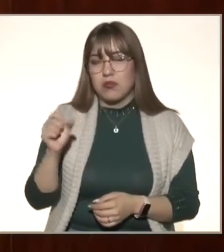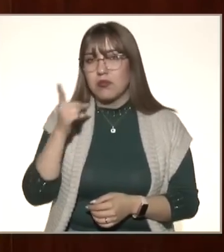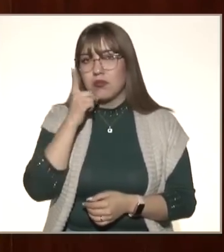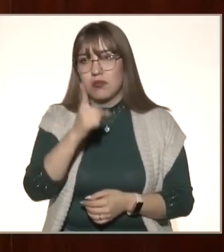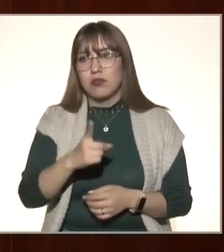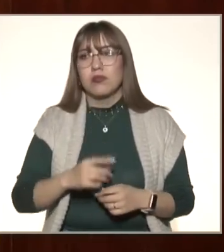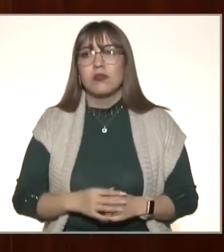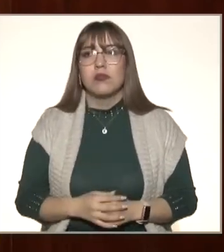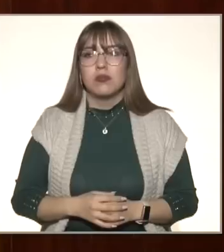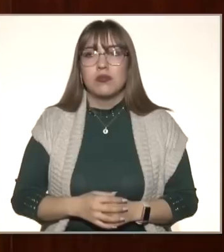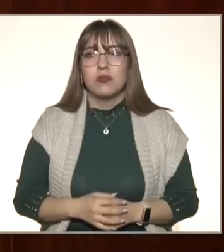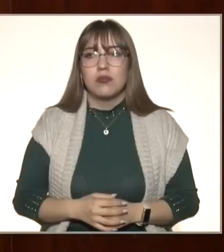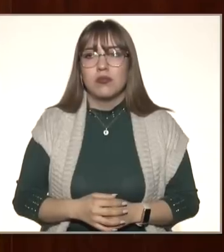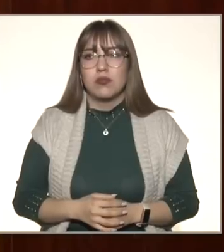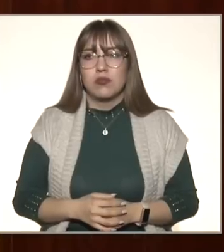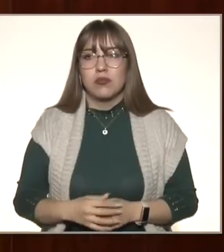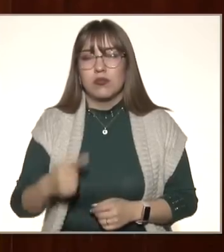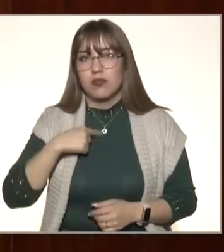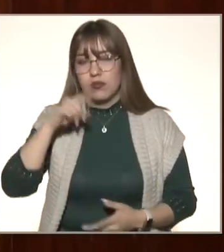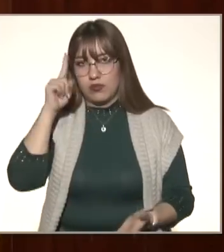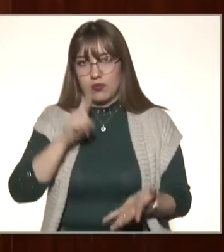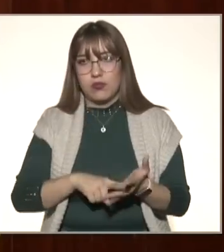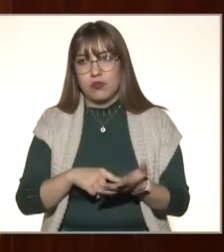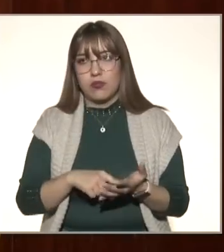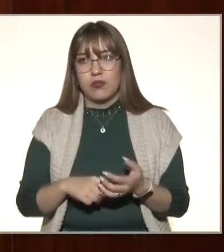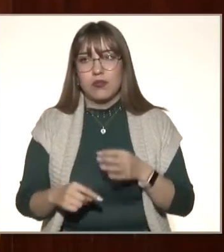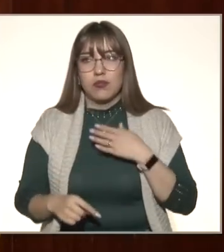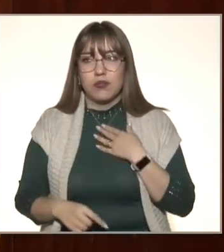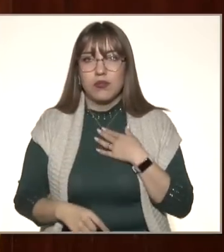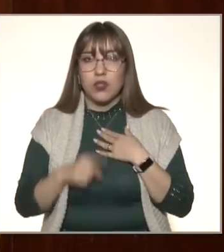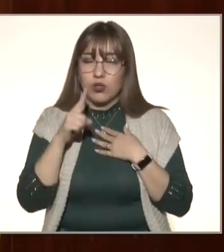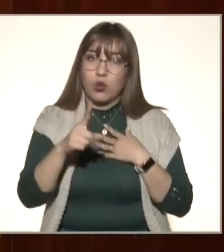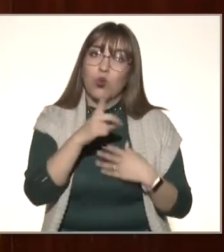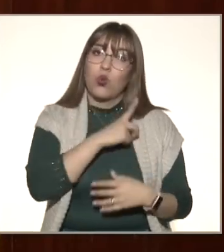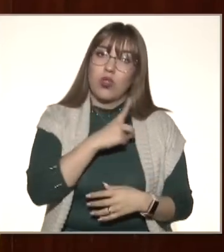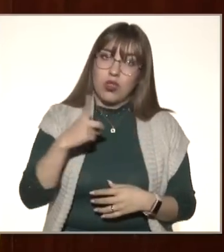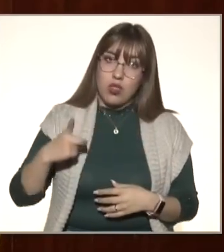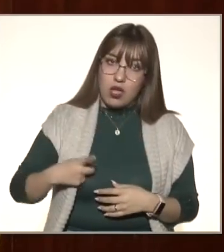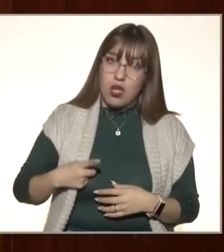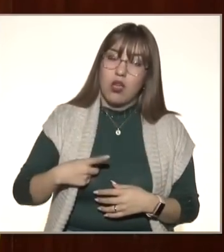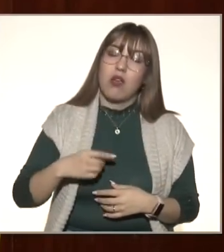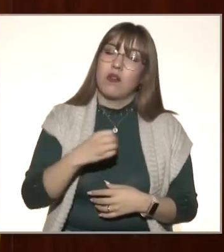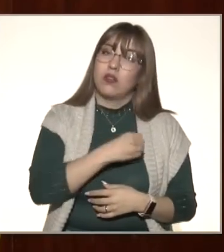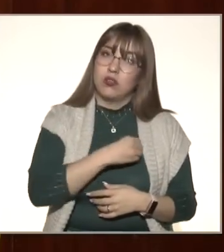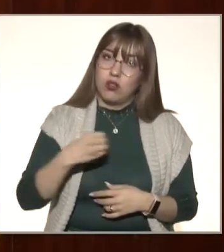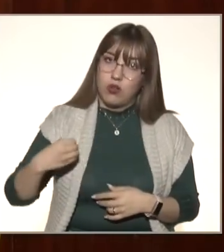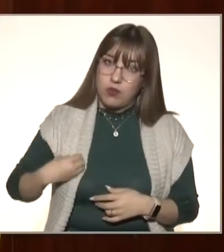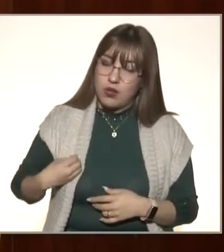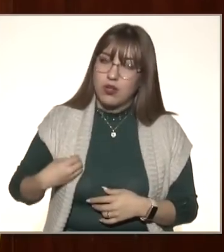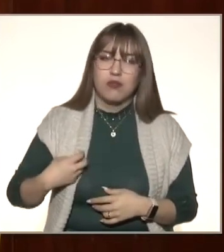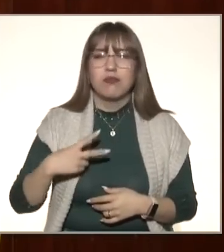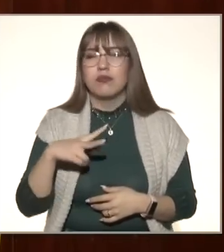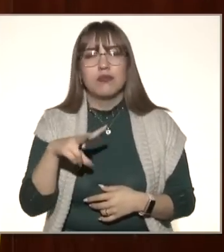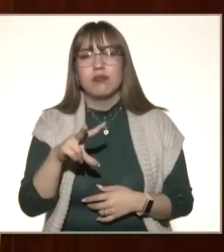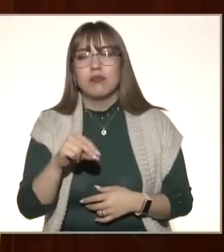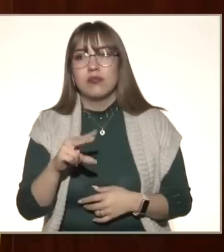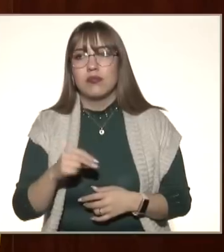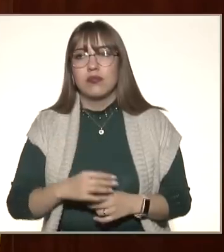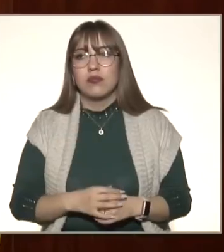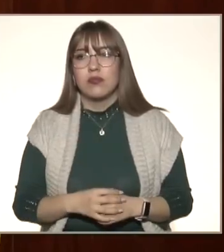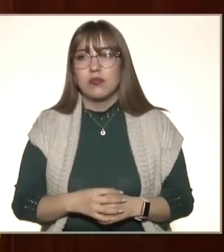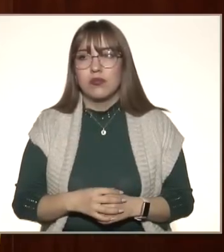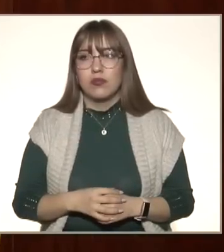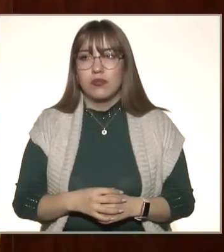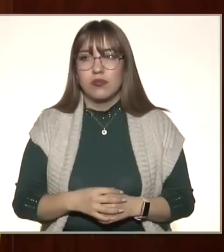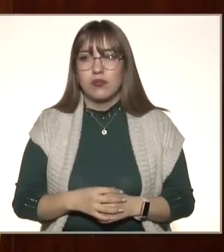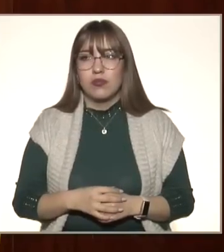parece que no es desde la coacción, o sea, de tienes que aguantar porque si no va a pasar esto, ¿no? O sea, para mí eso es